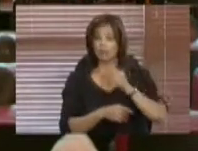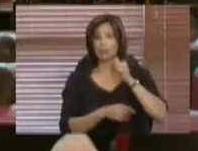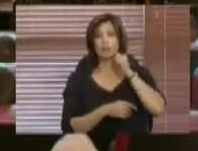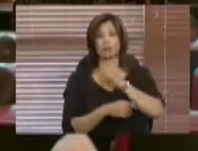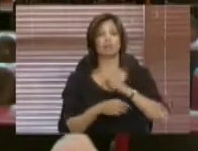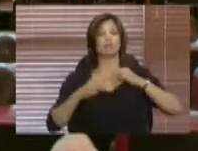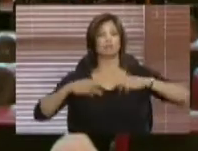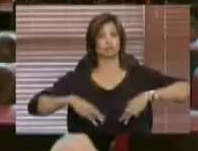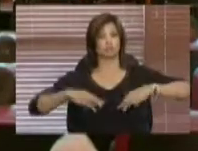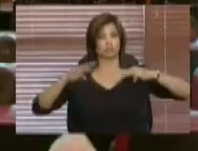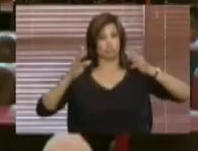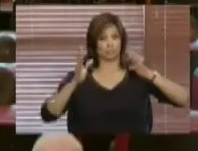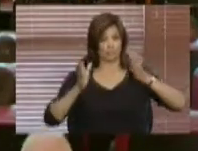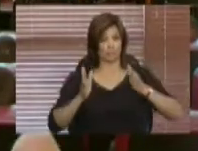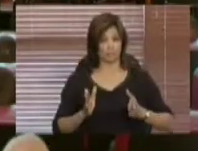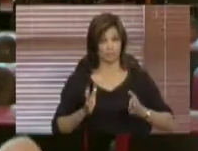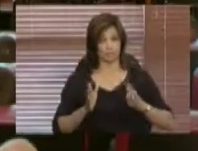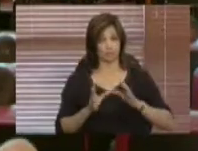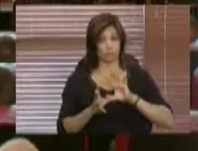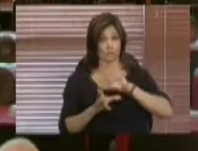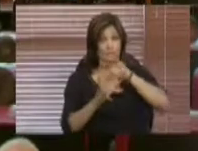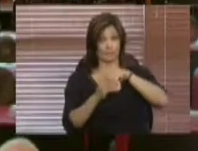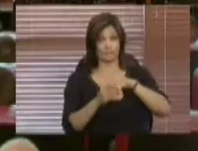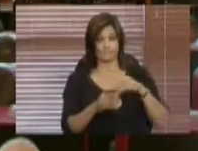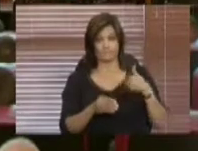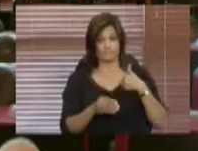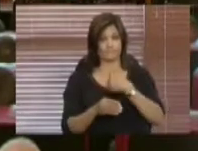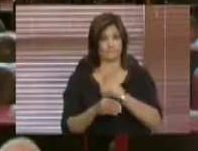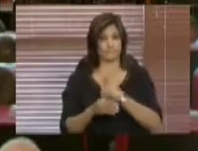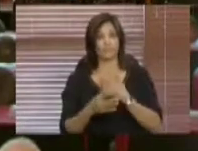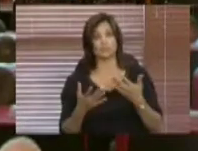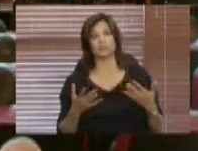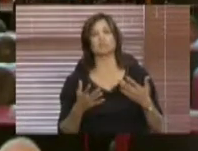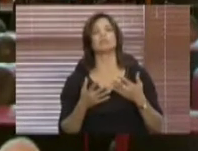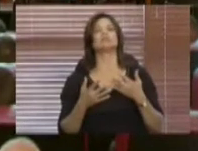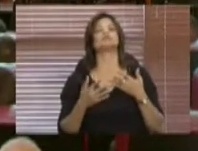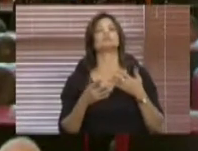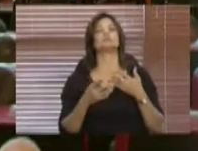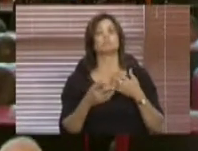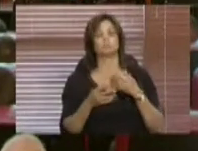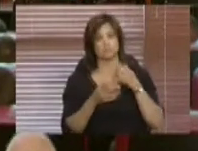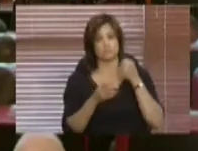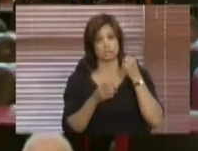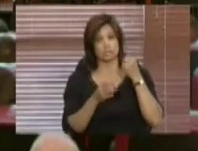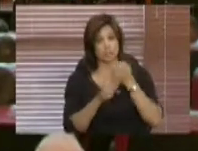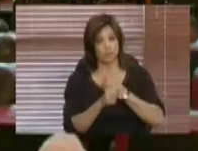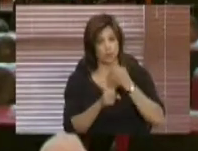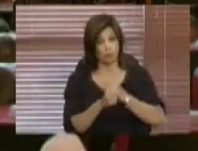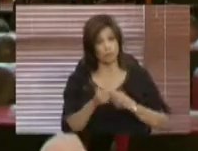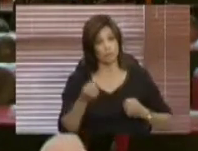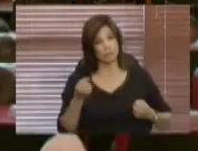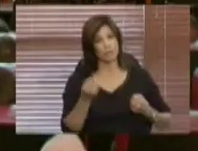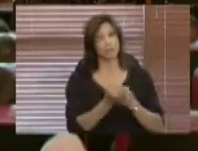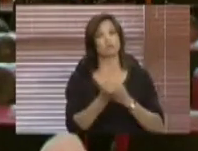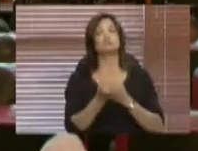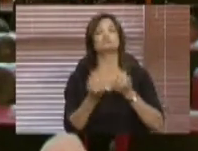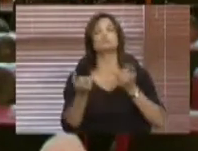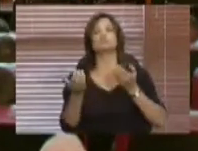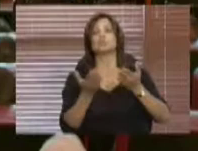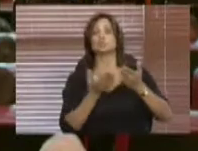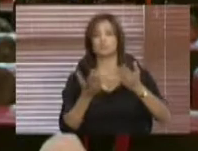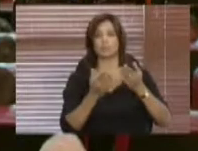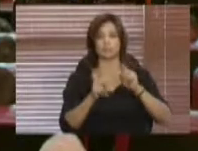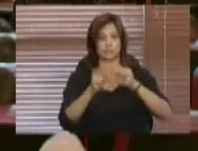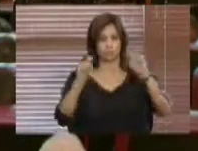los magistrados integrantes del Pleno y la tesonera labor de apoyo de los servidores